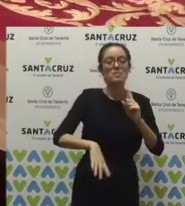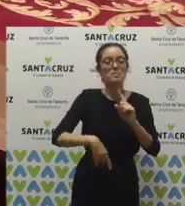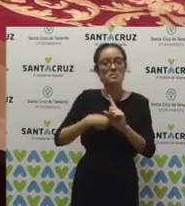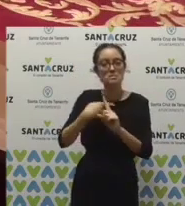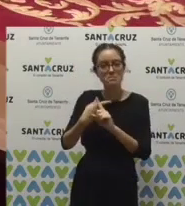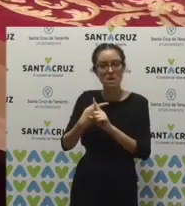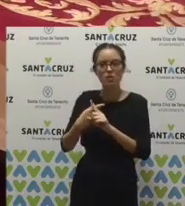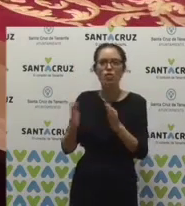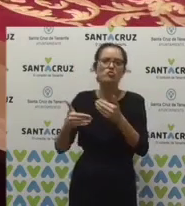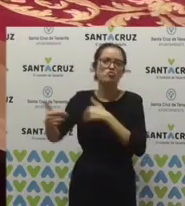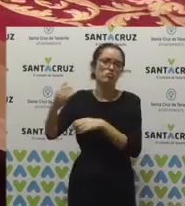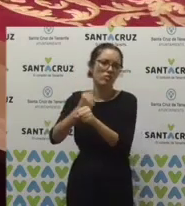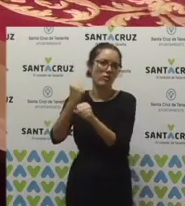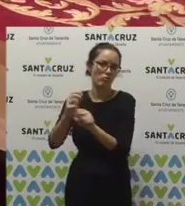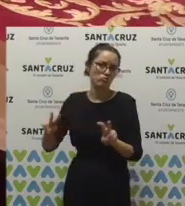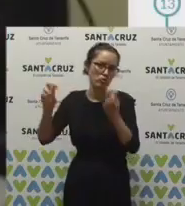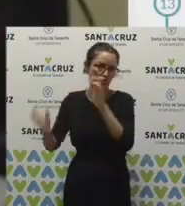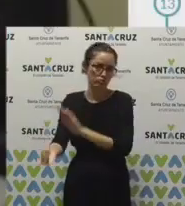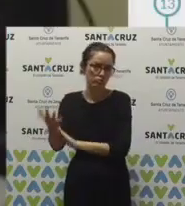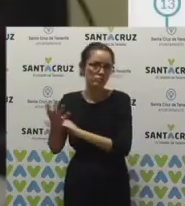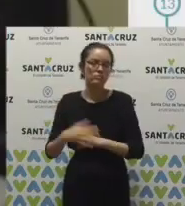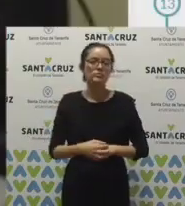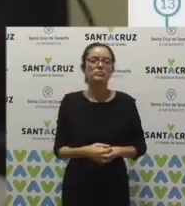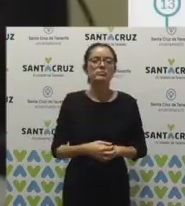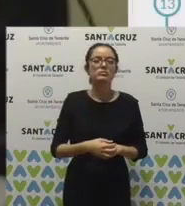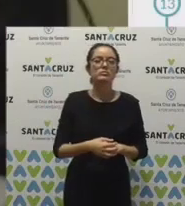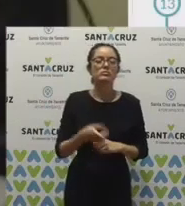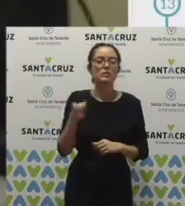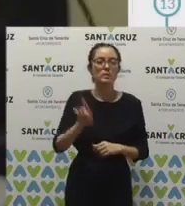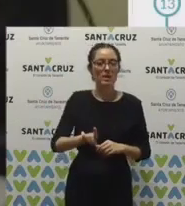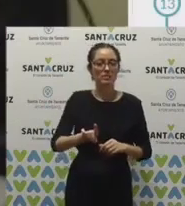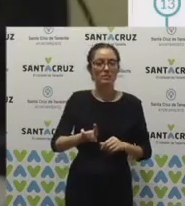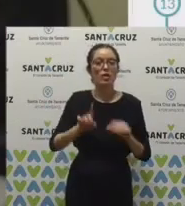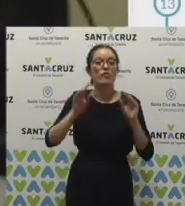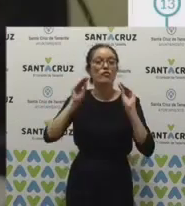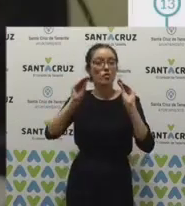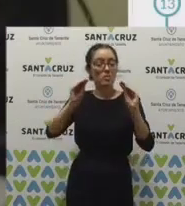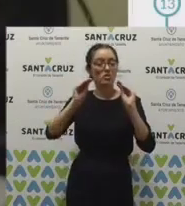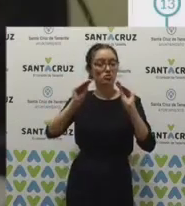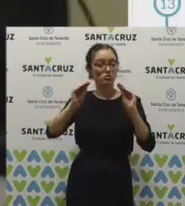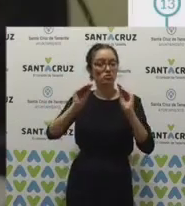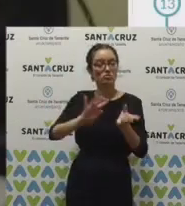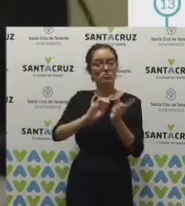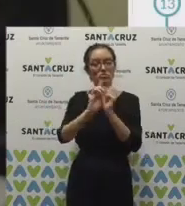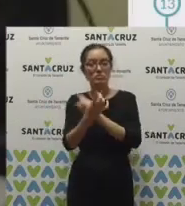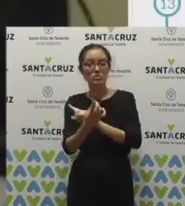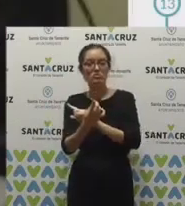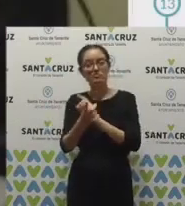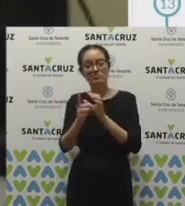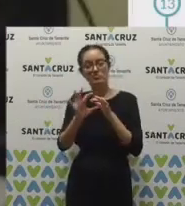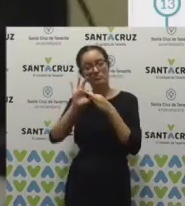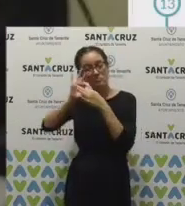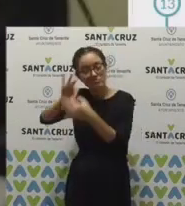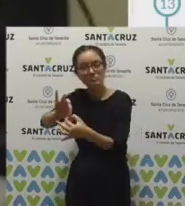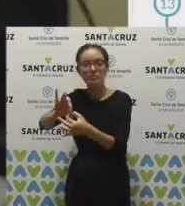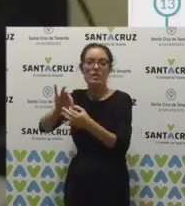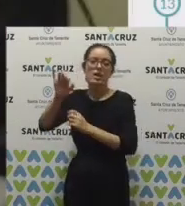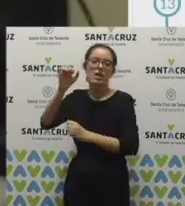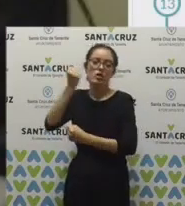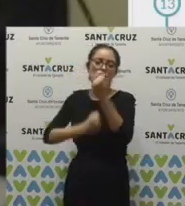yacimientos de empleo recopilar las fuertes formativas para el empleo dirigida a la economía azul